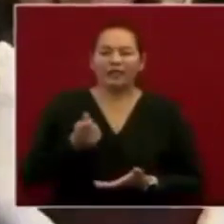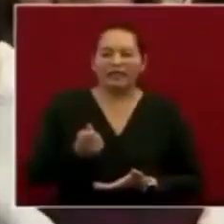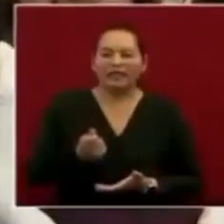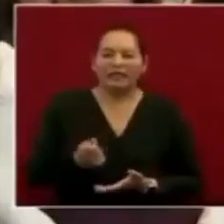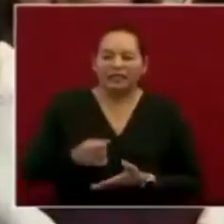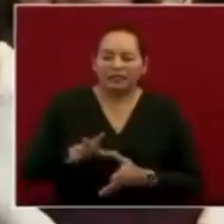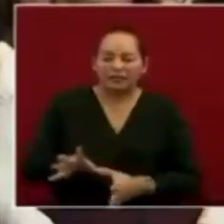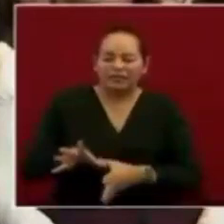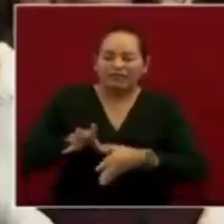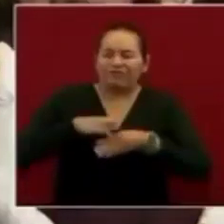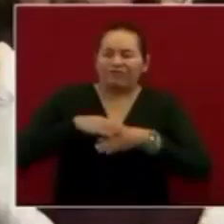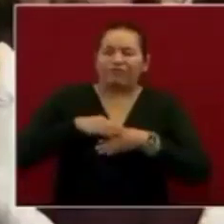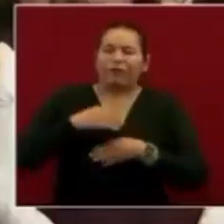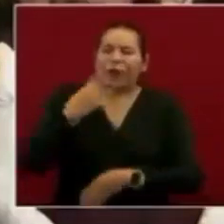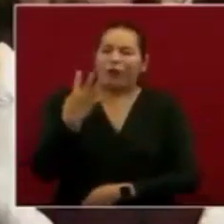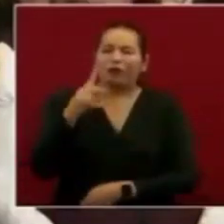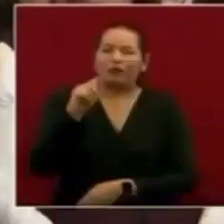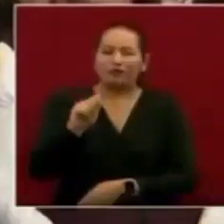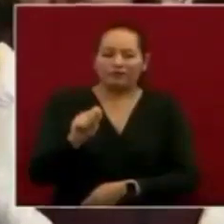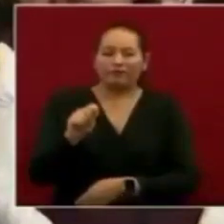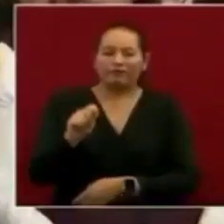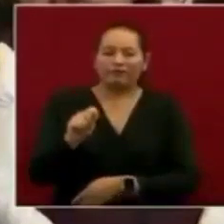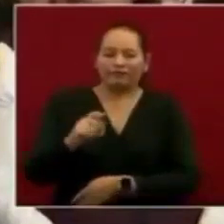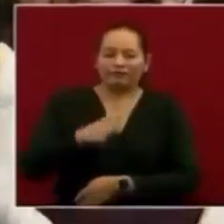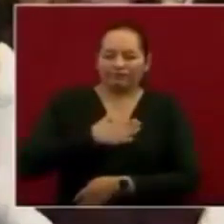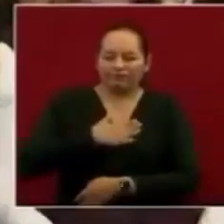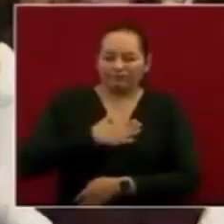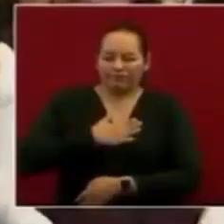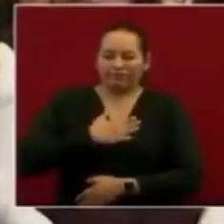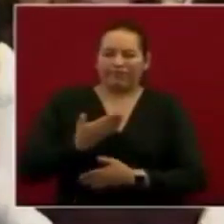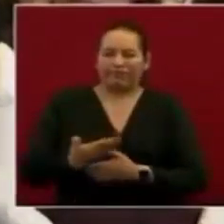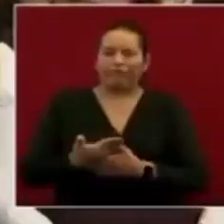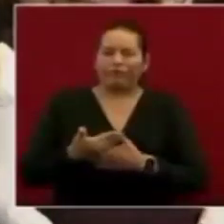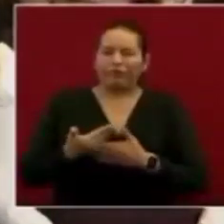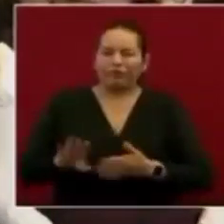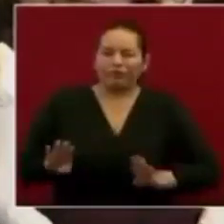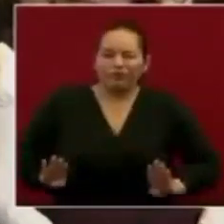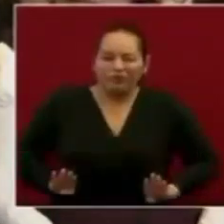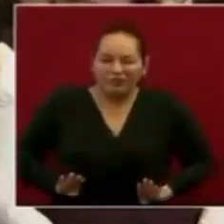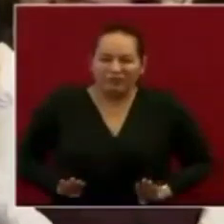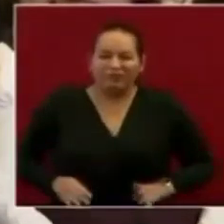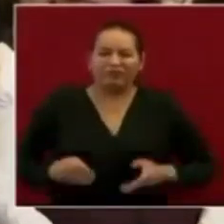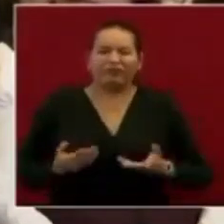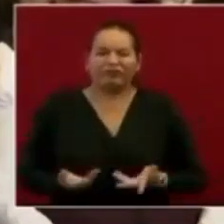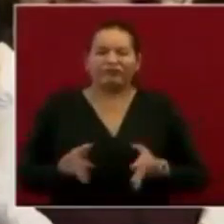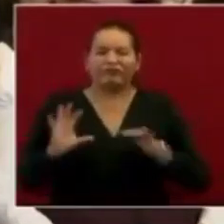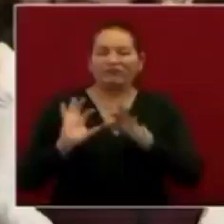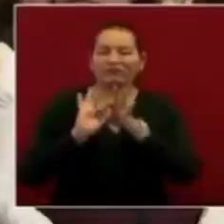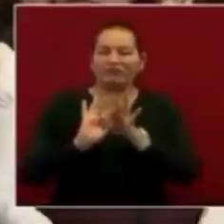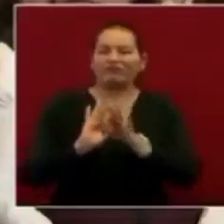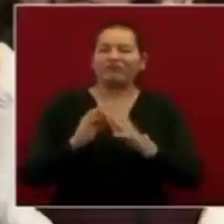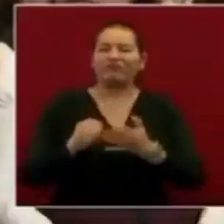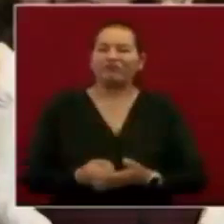cuarta transformación como suya en sus actos, en sus hechos, en su